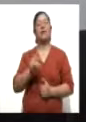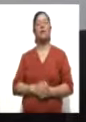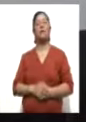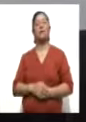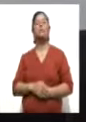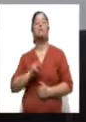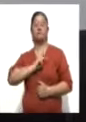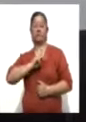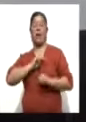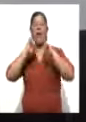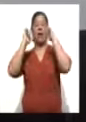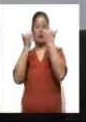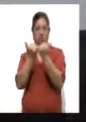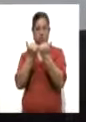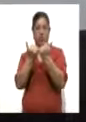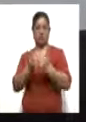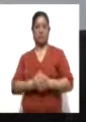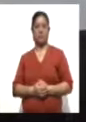asociación tiene